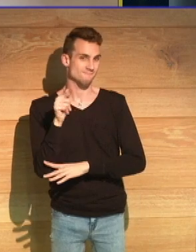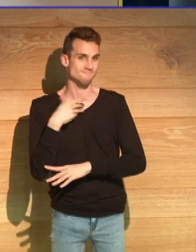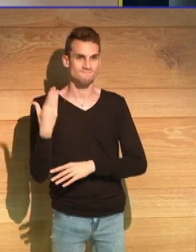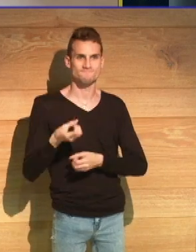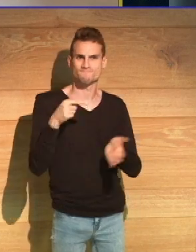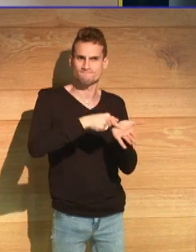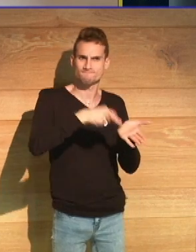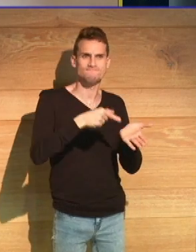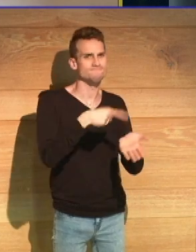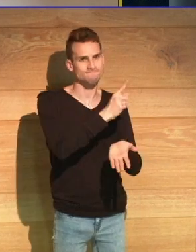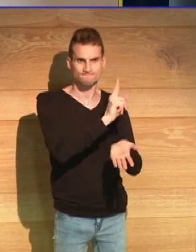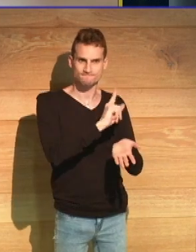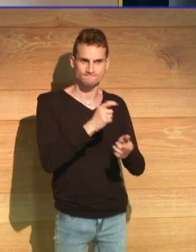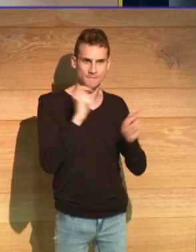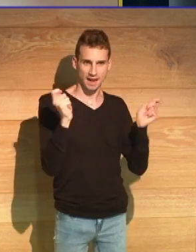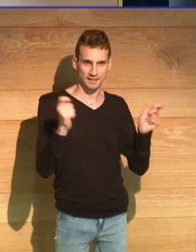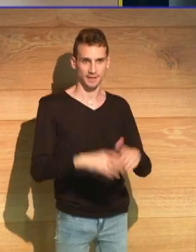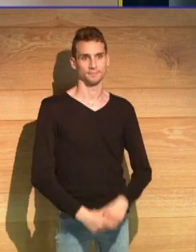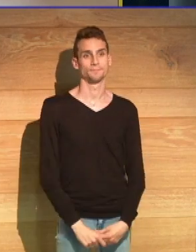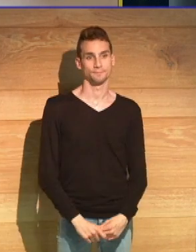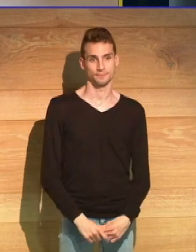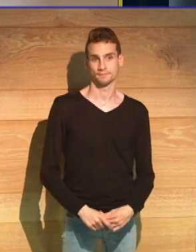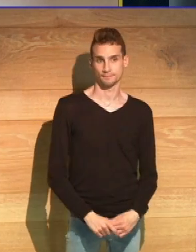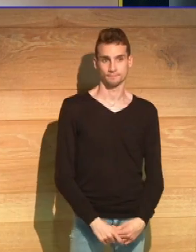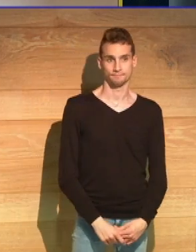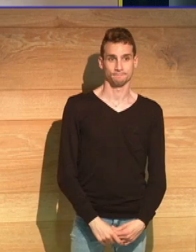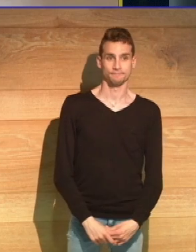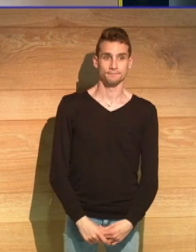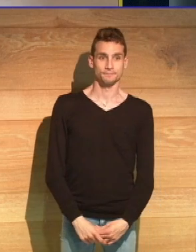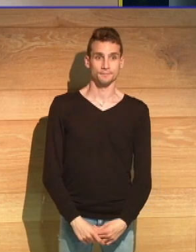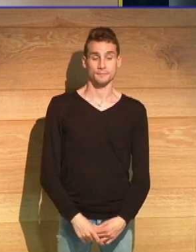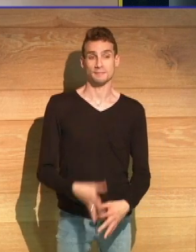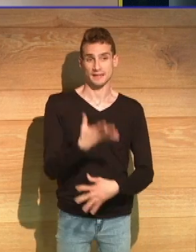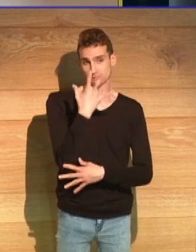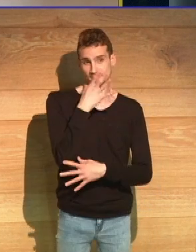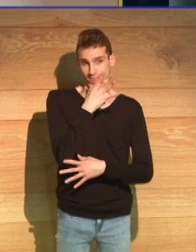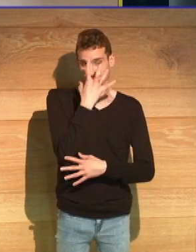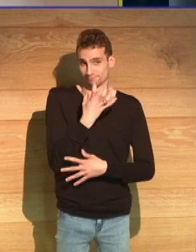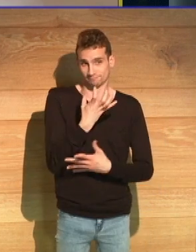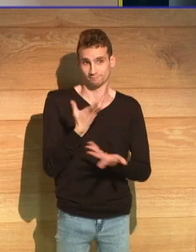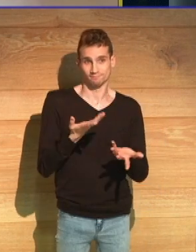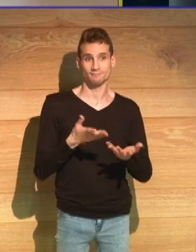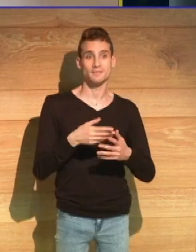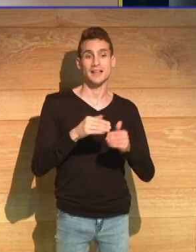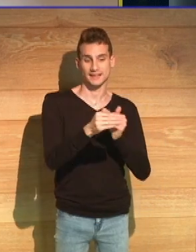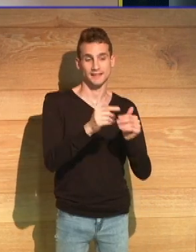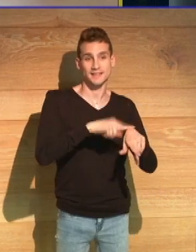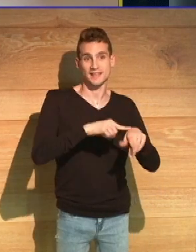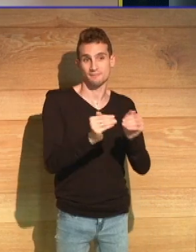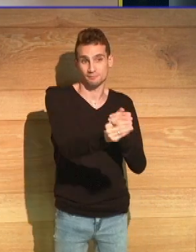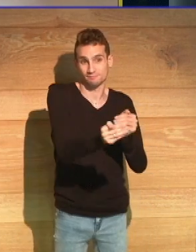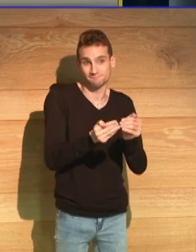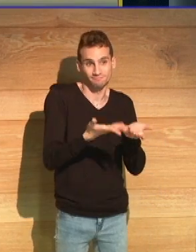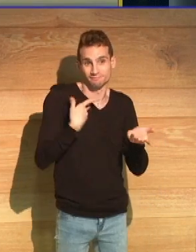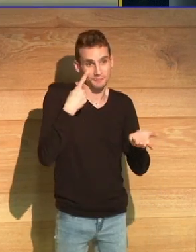nuestro, no podía sostenerse en el tiempo durante más. Y tristemente el tiempo le ha dado la razón.